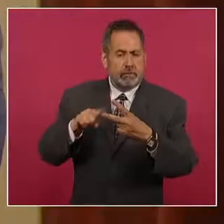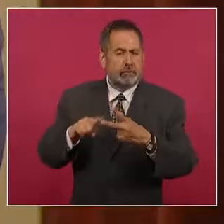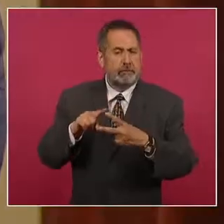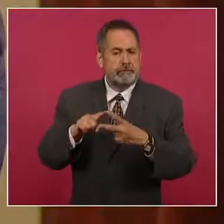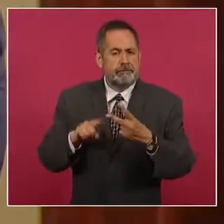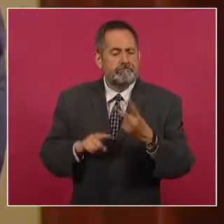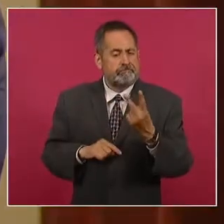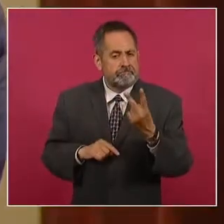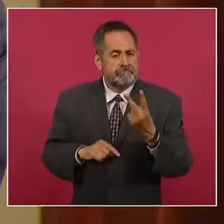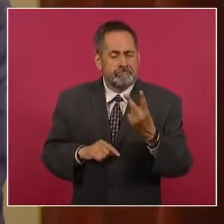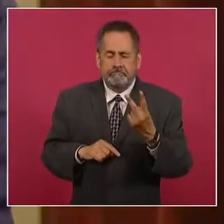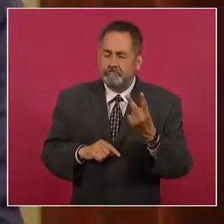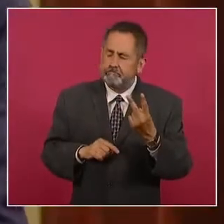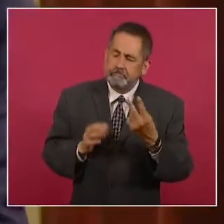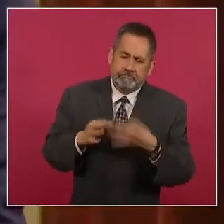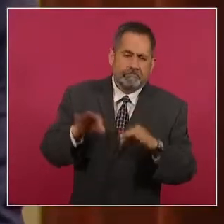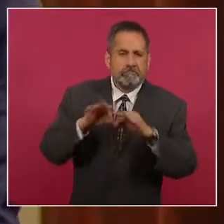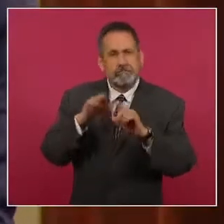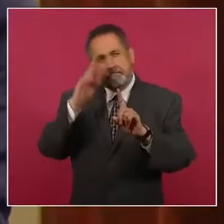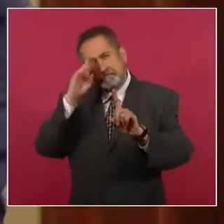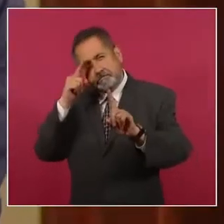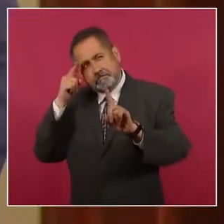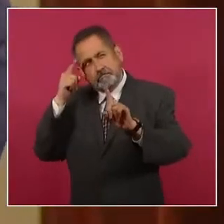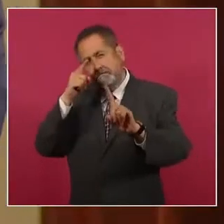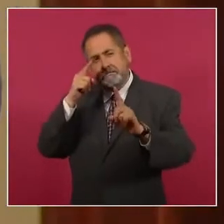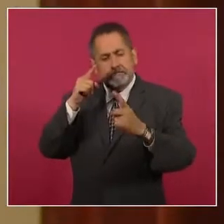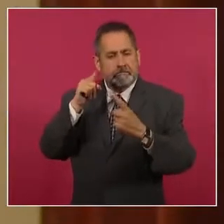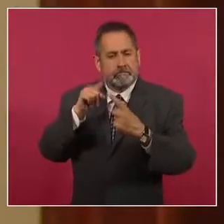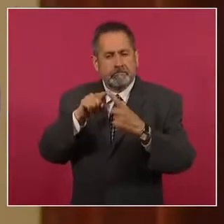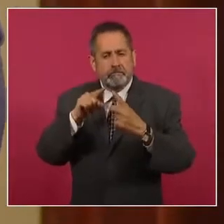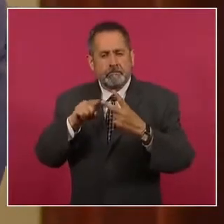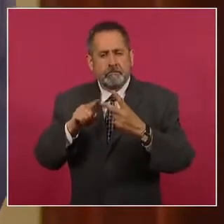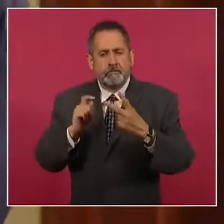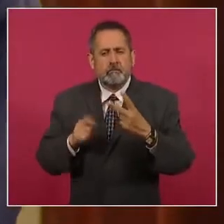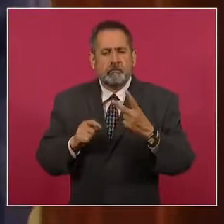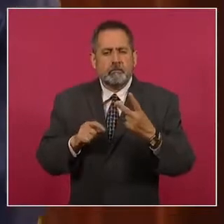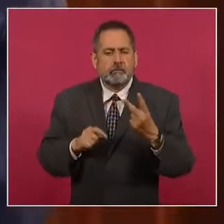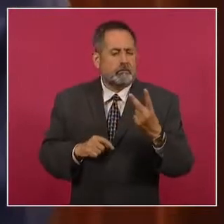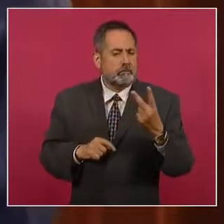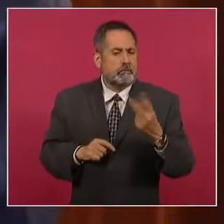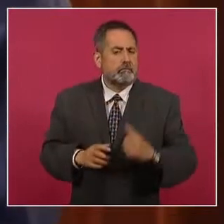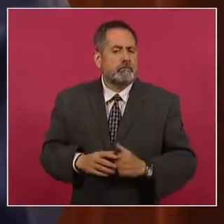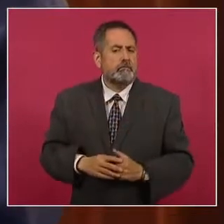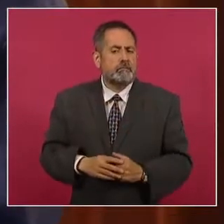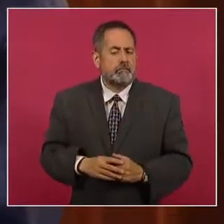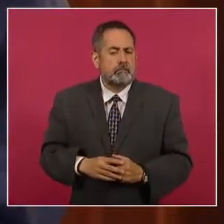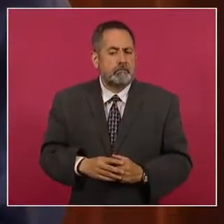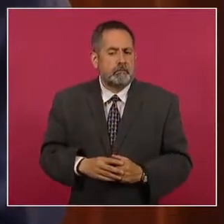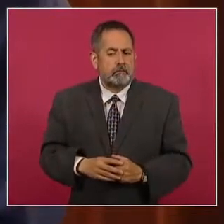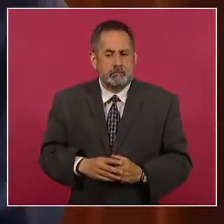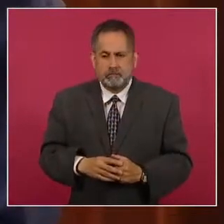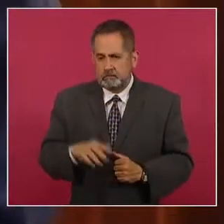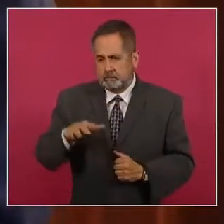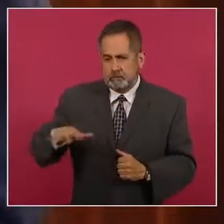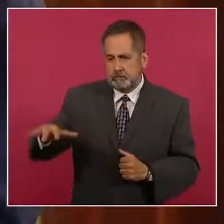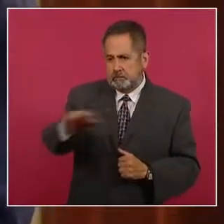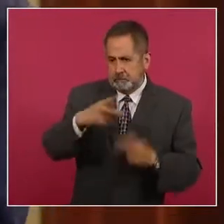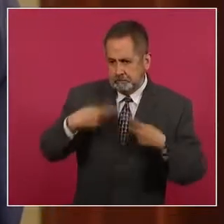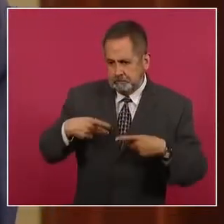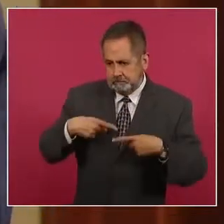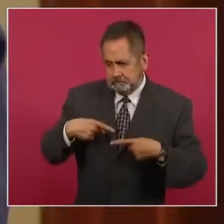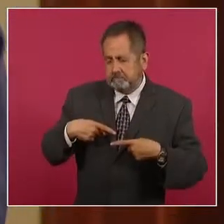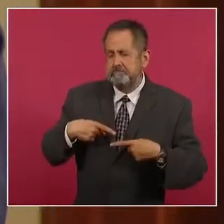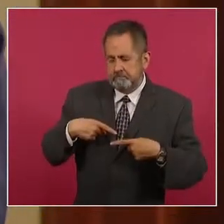grandes, importantes objetivos: el de ayudar al pueblo,